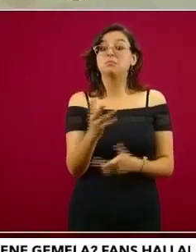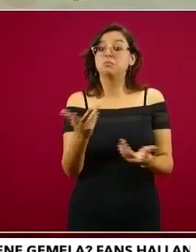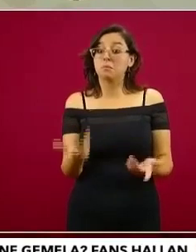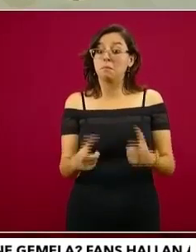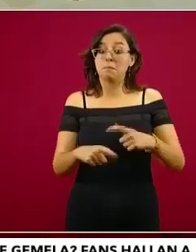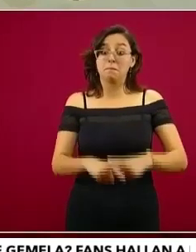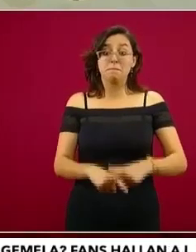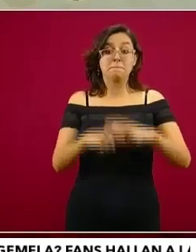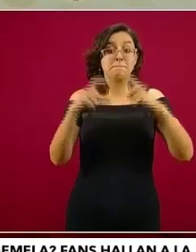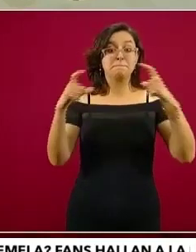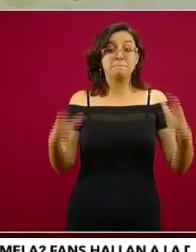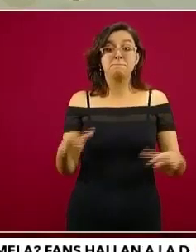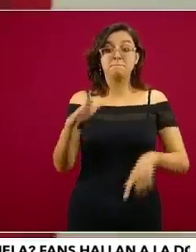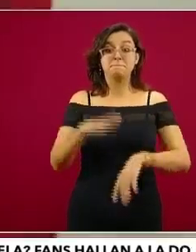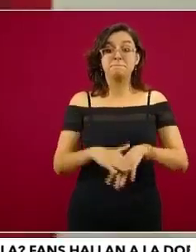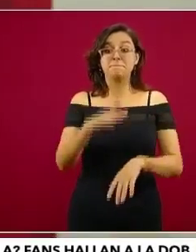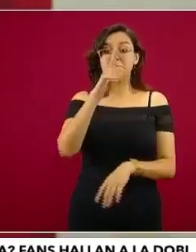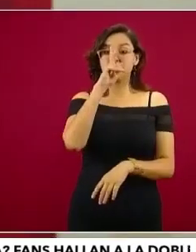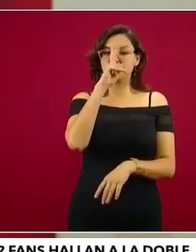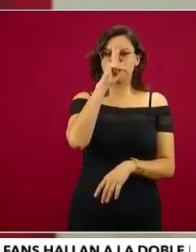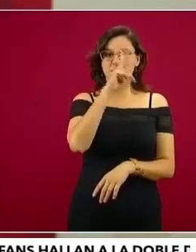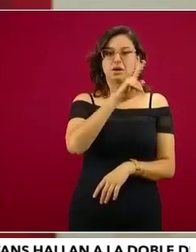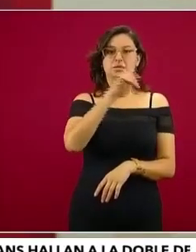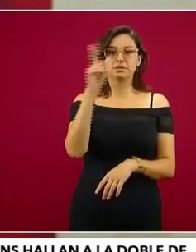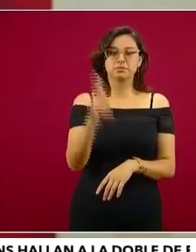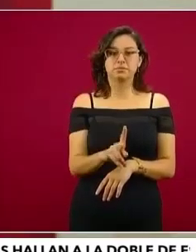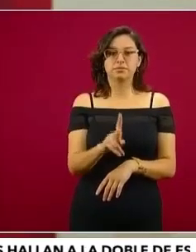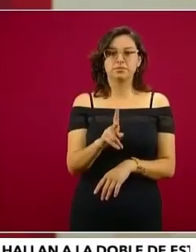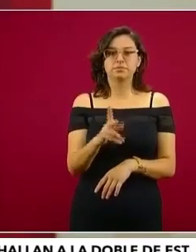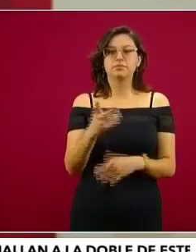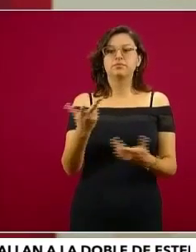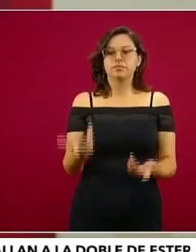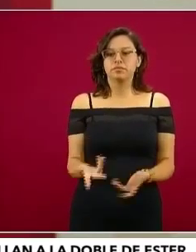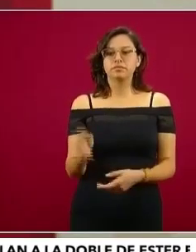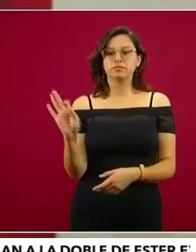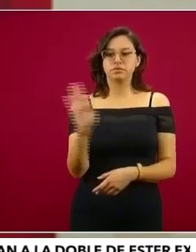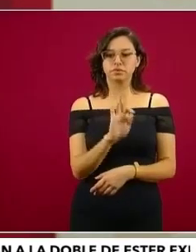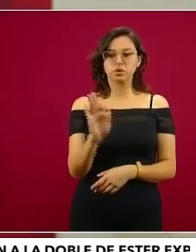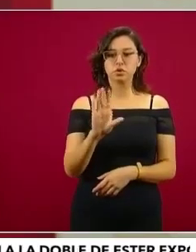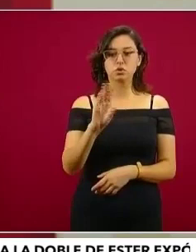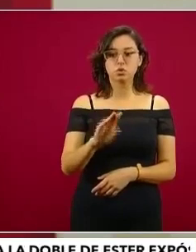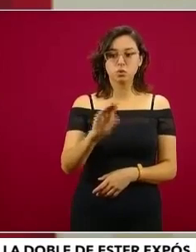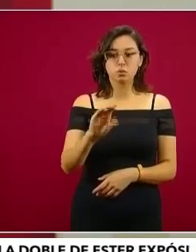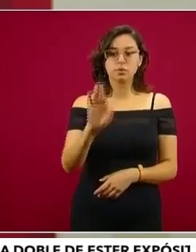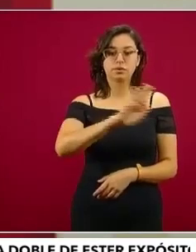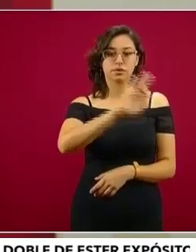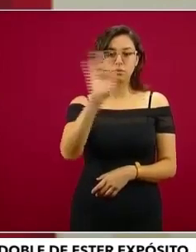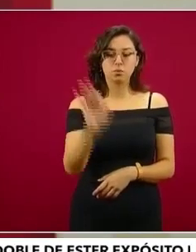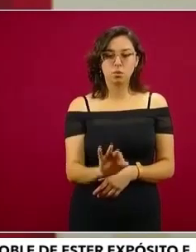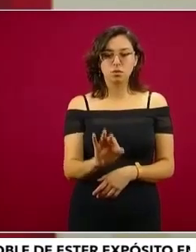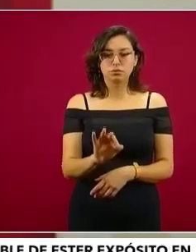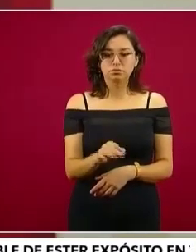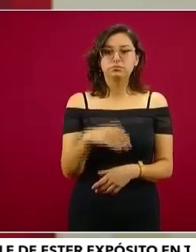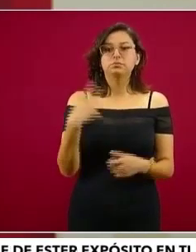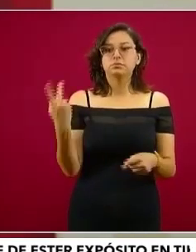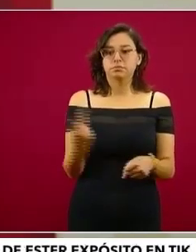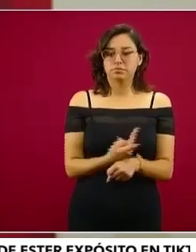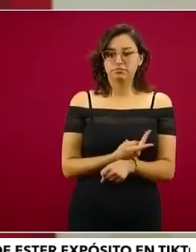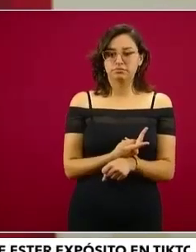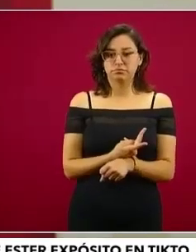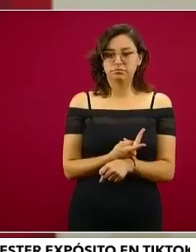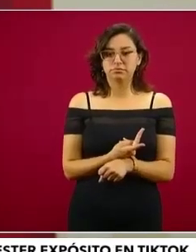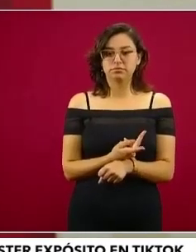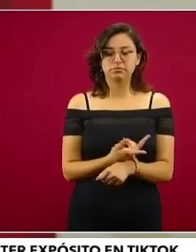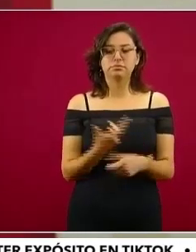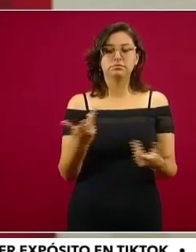tenemos una situación de una probabilidad de estimación del 90% que nos llevaría a